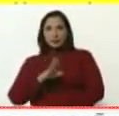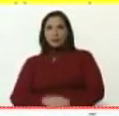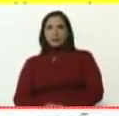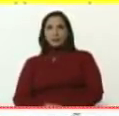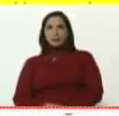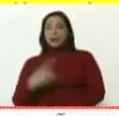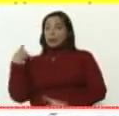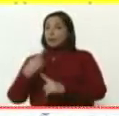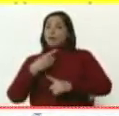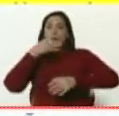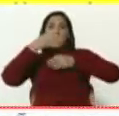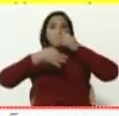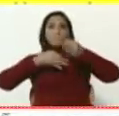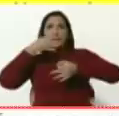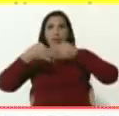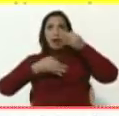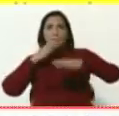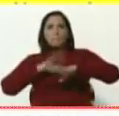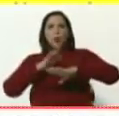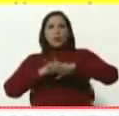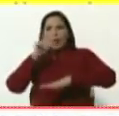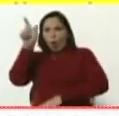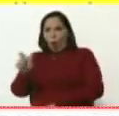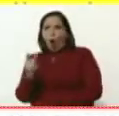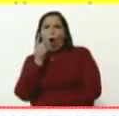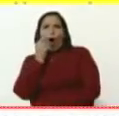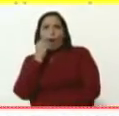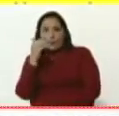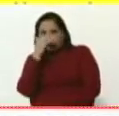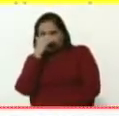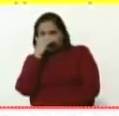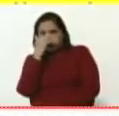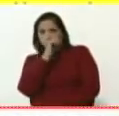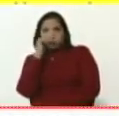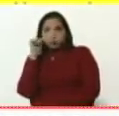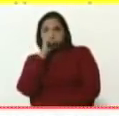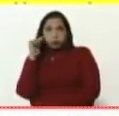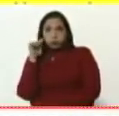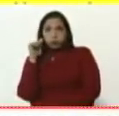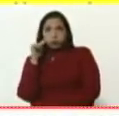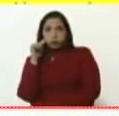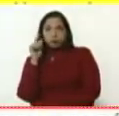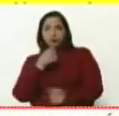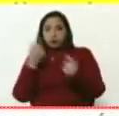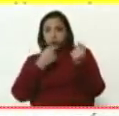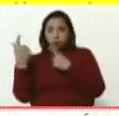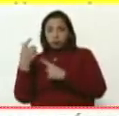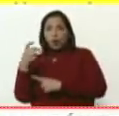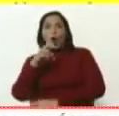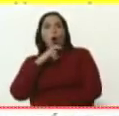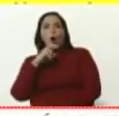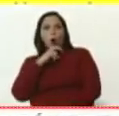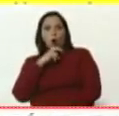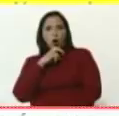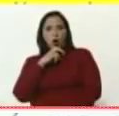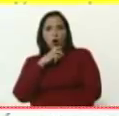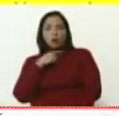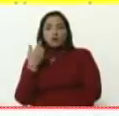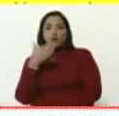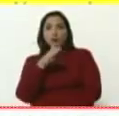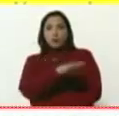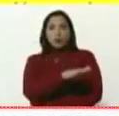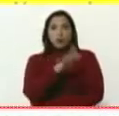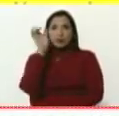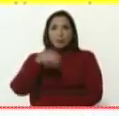tiene que explicar por qué un criminal traficante de oro, asesino, que además ha